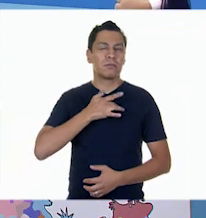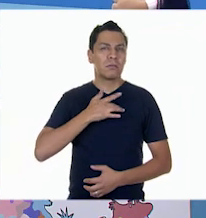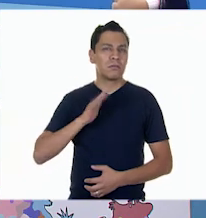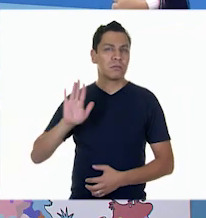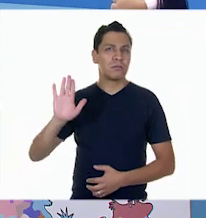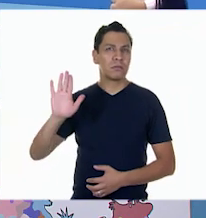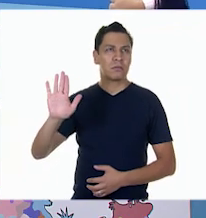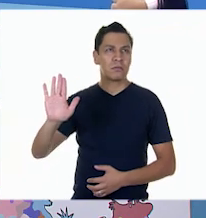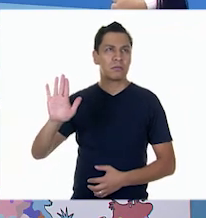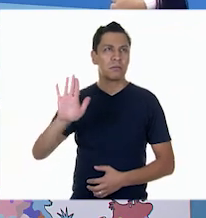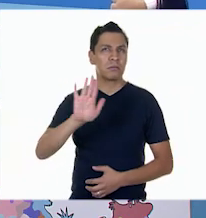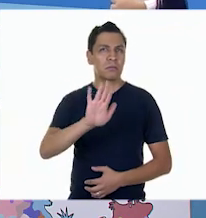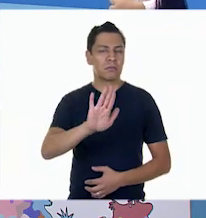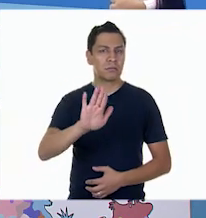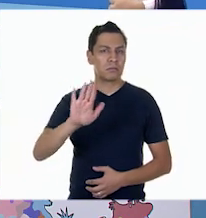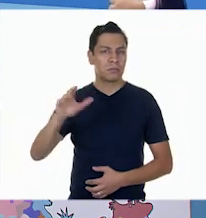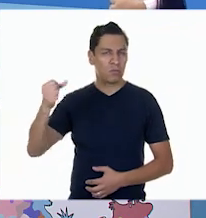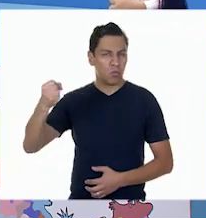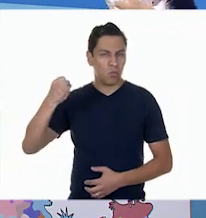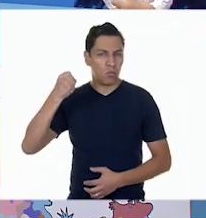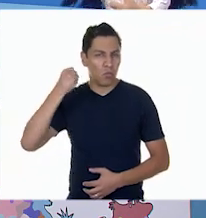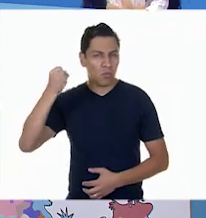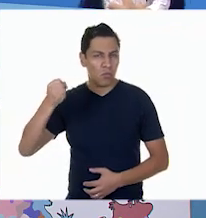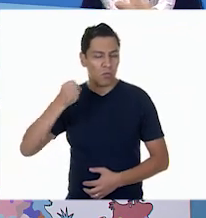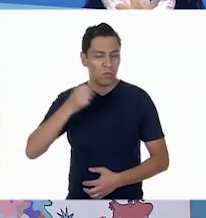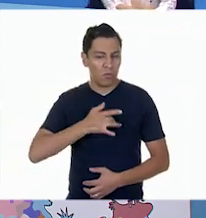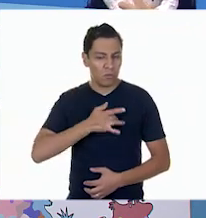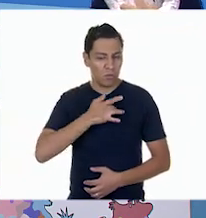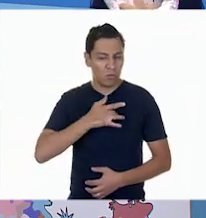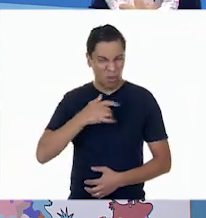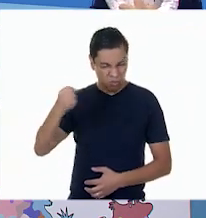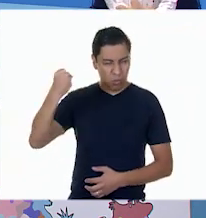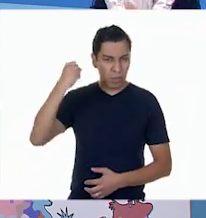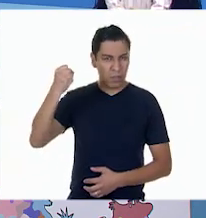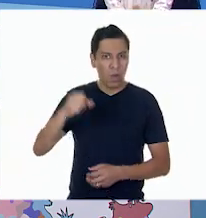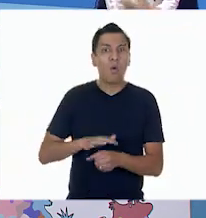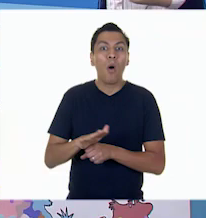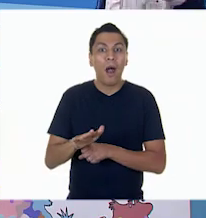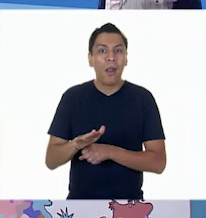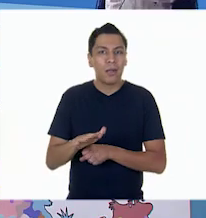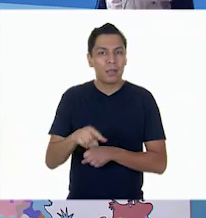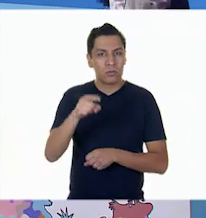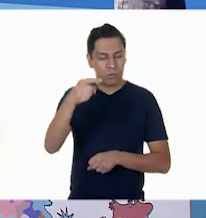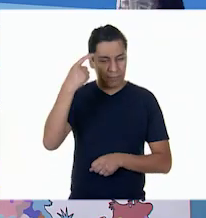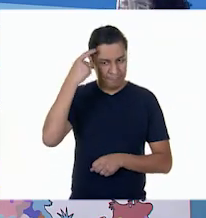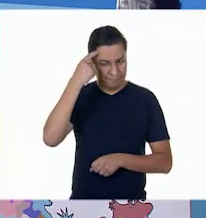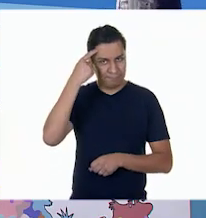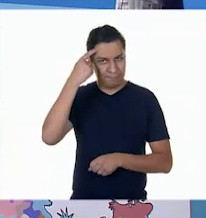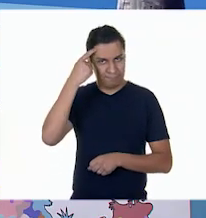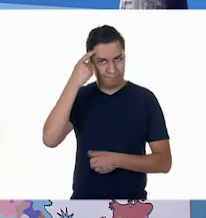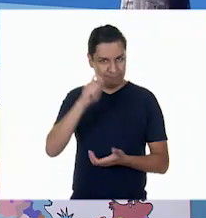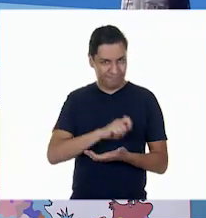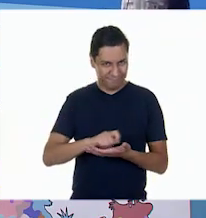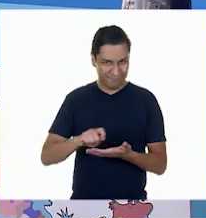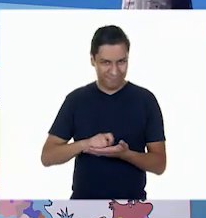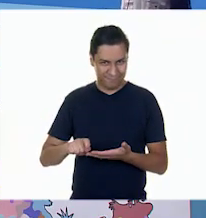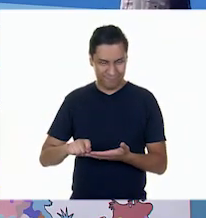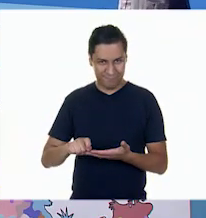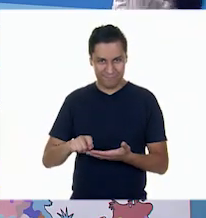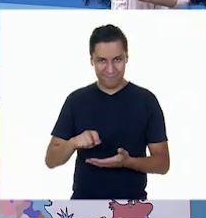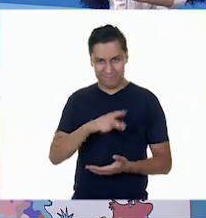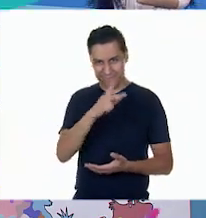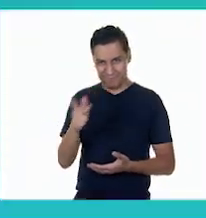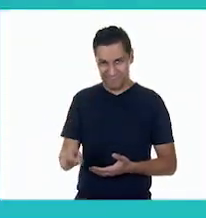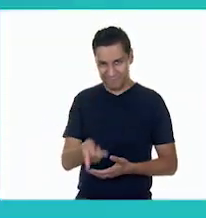Que vayan de los más a los menos intensos y además, con lo que hemos aprendido en la clase de hoy, contestarán las siguientes